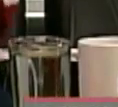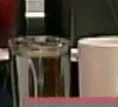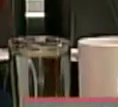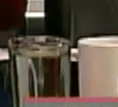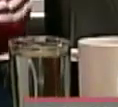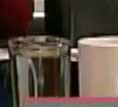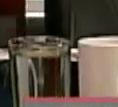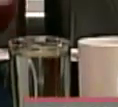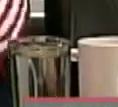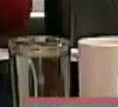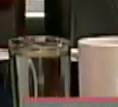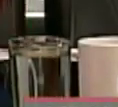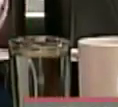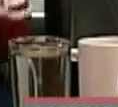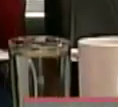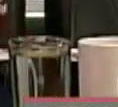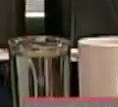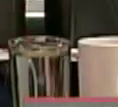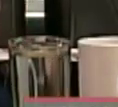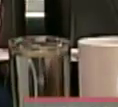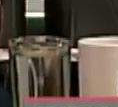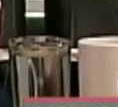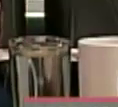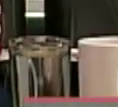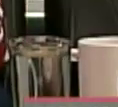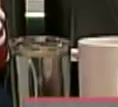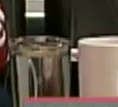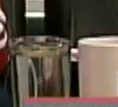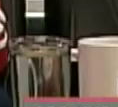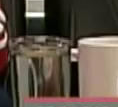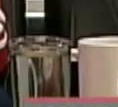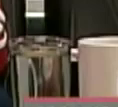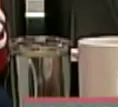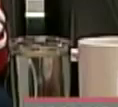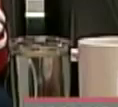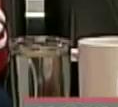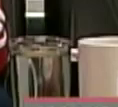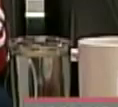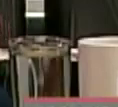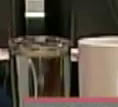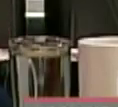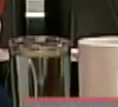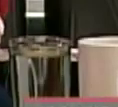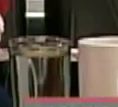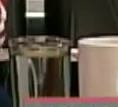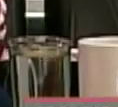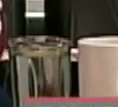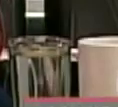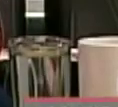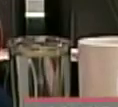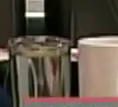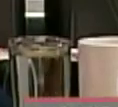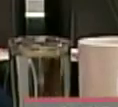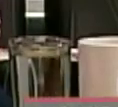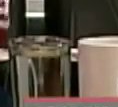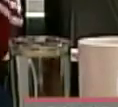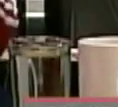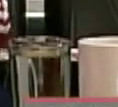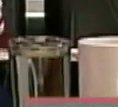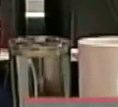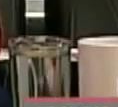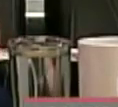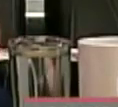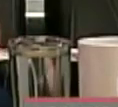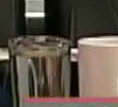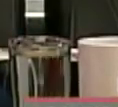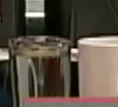ecosistema que fluye, que pulula, que hace, que pervive en el Amazonas? La fauna que se está perdiendo, los animales